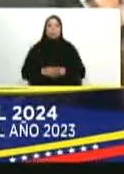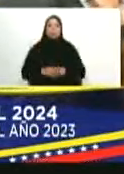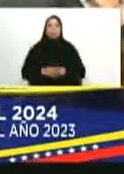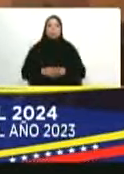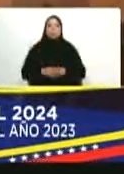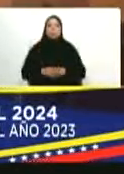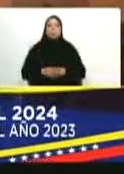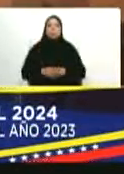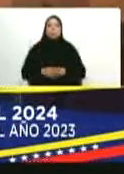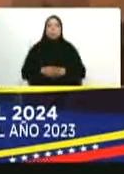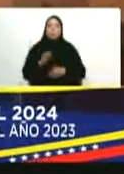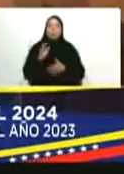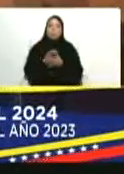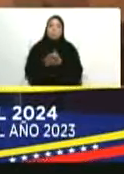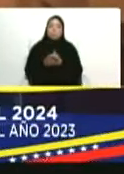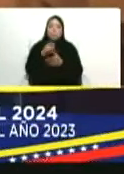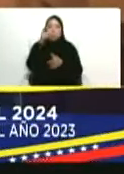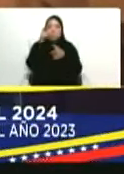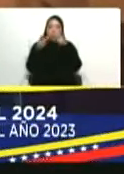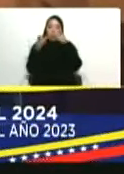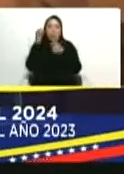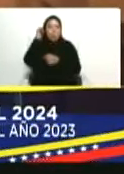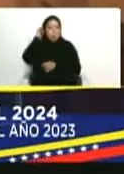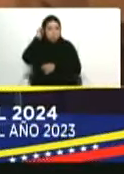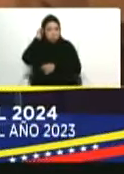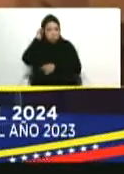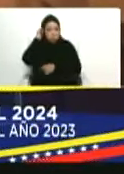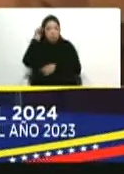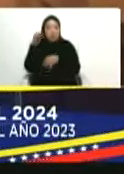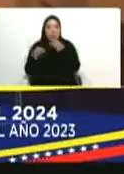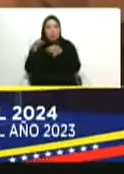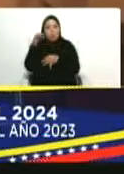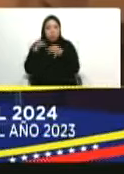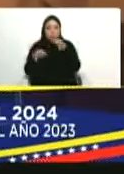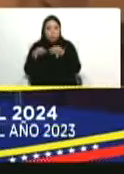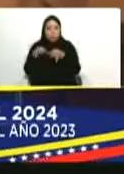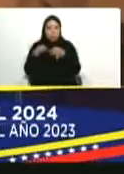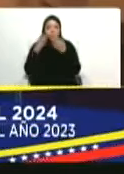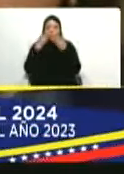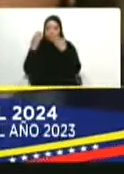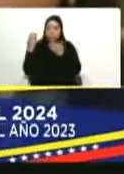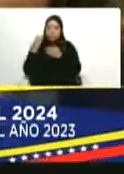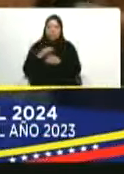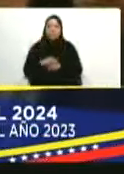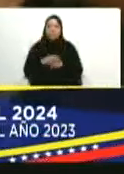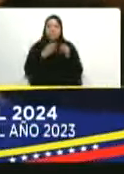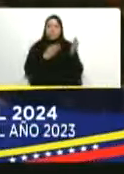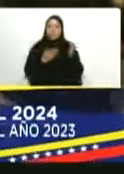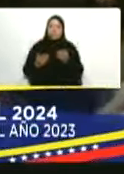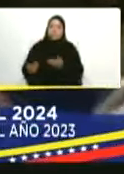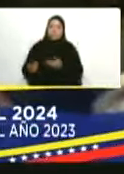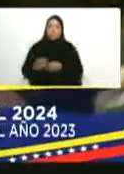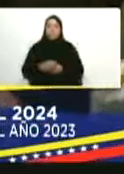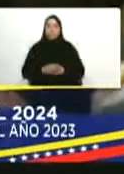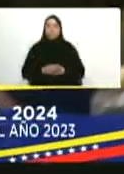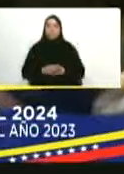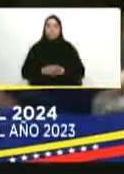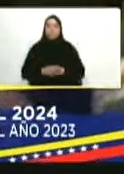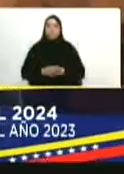nuestra querida inspectora general de tribunales, doctora Gladys Requena, bienvenida.